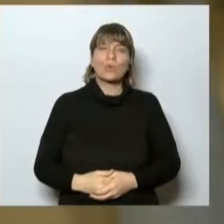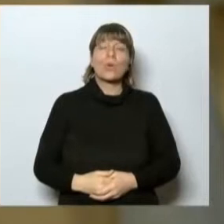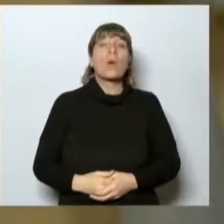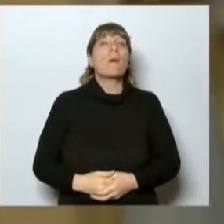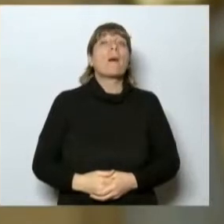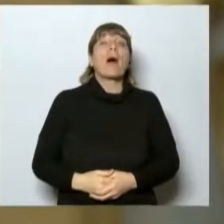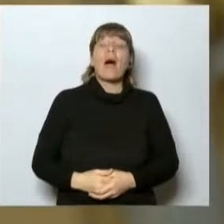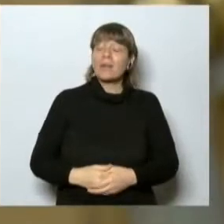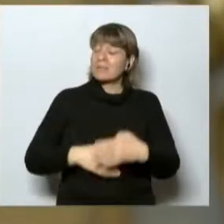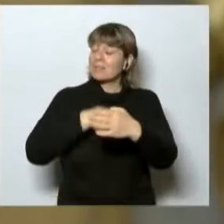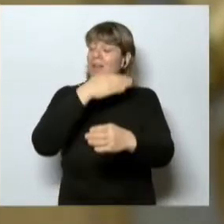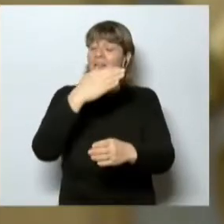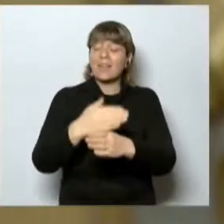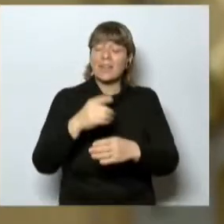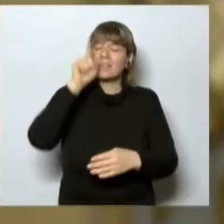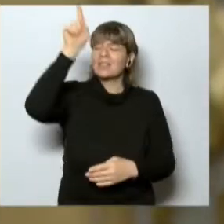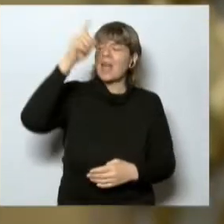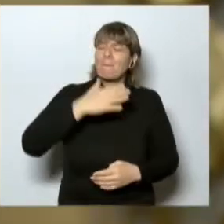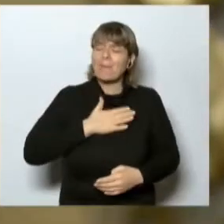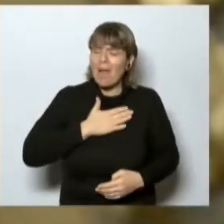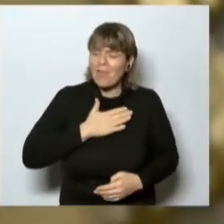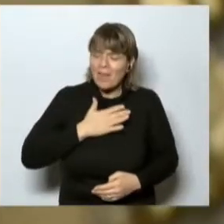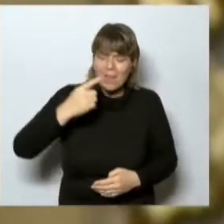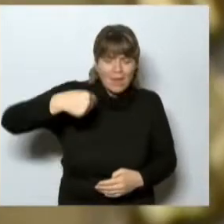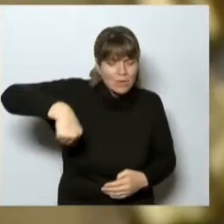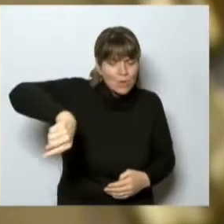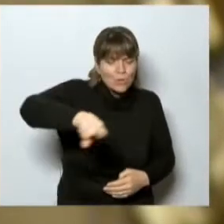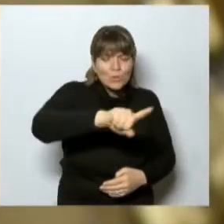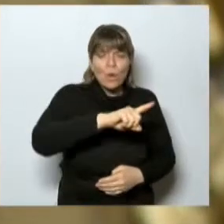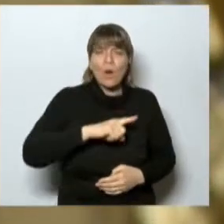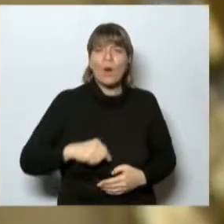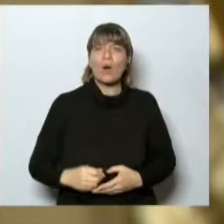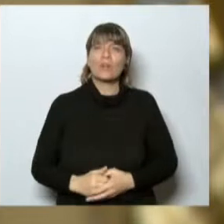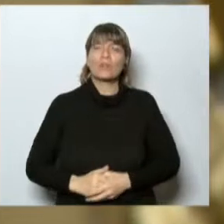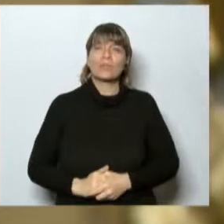Señor hasta que se apiade de